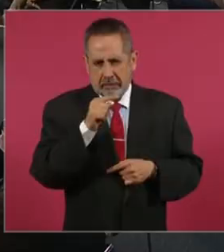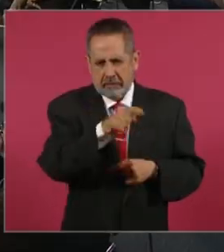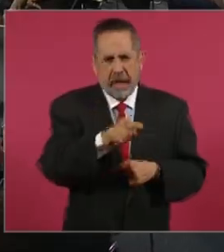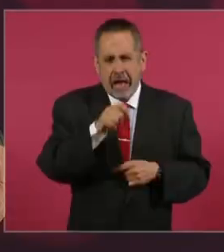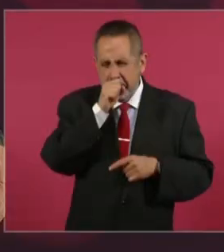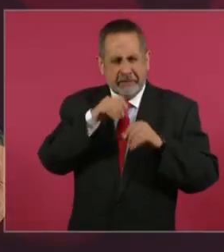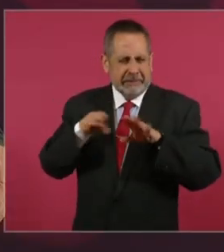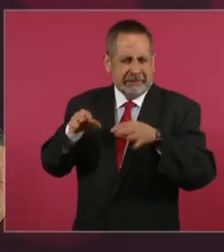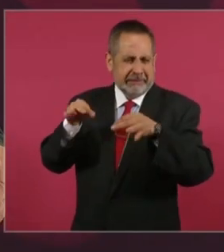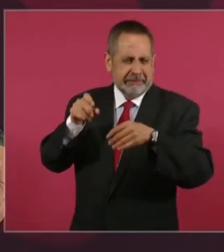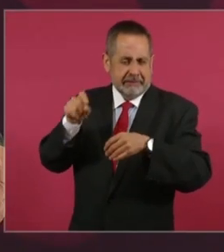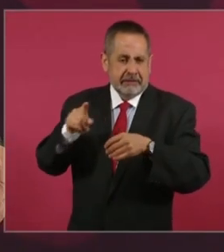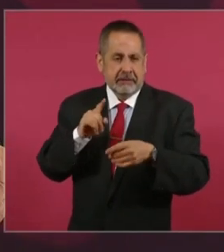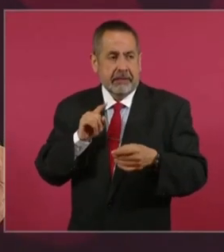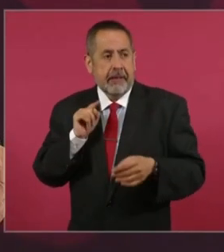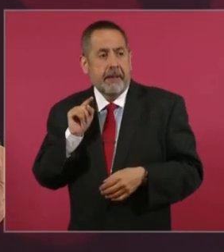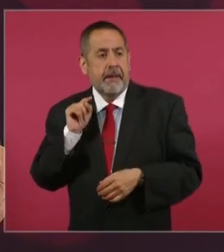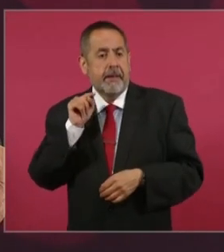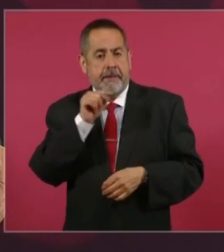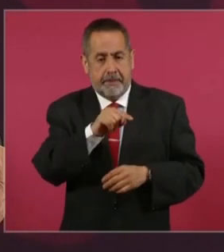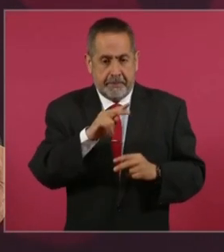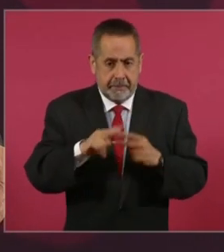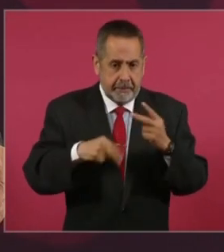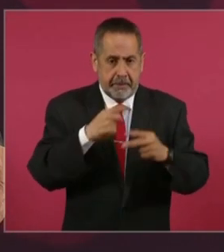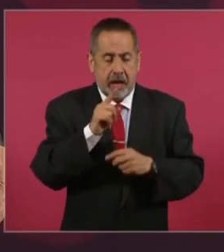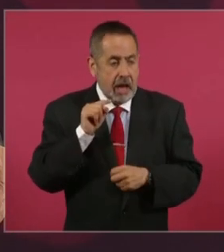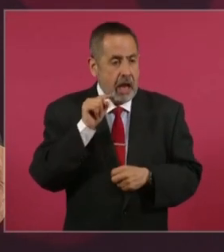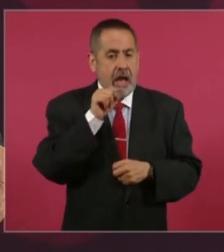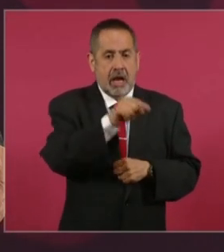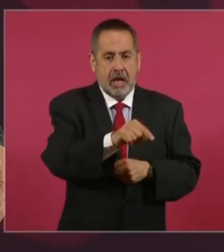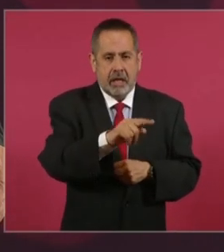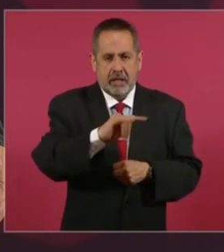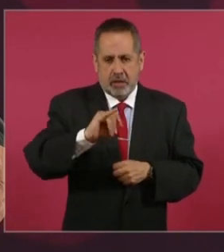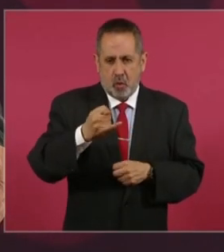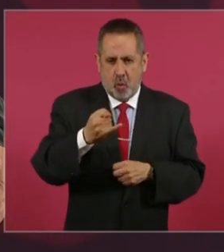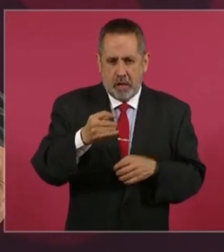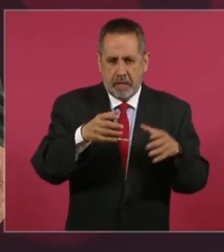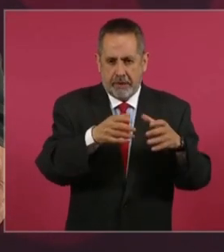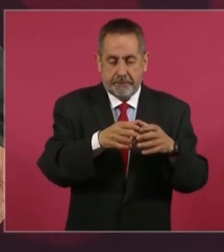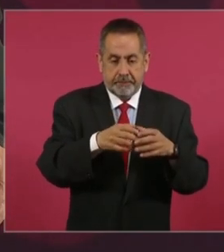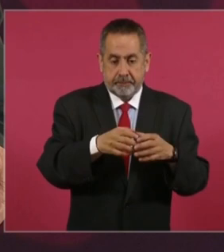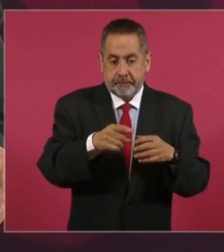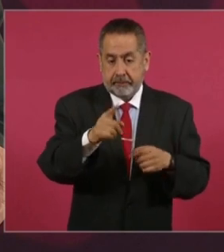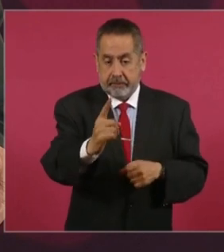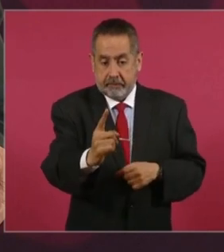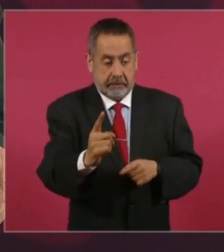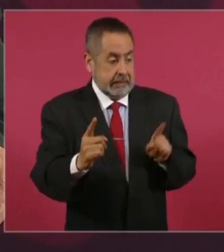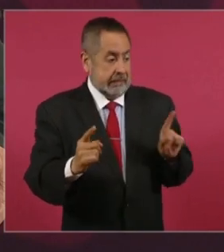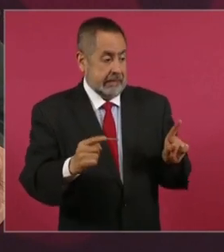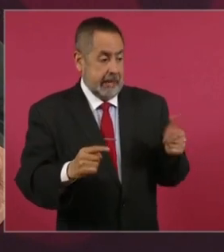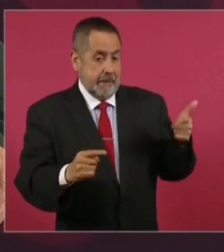boletín de la fiscalía al supuesto segundo tirador,